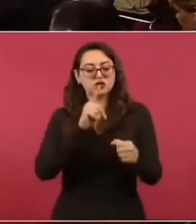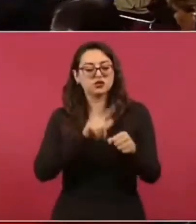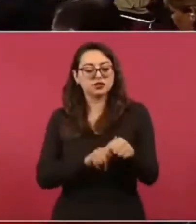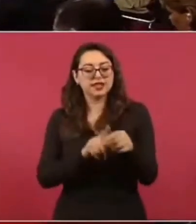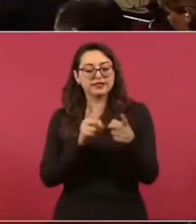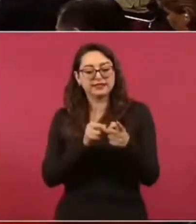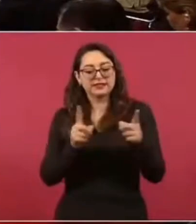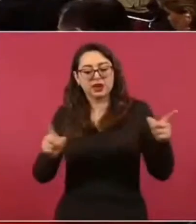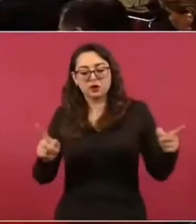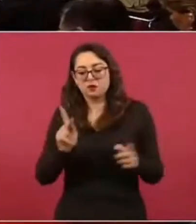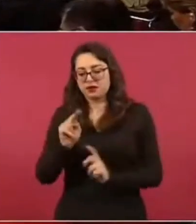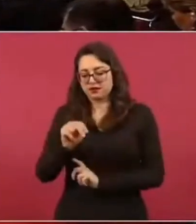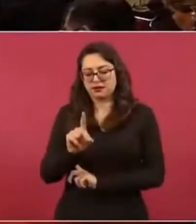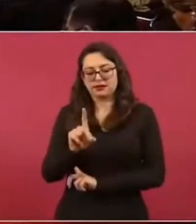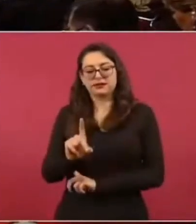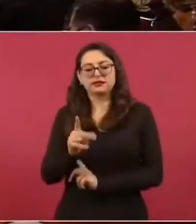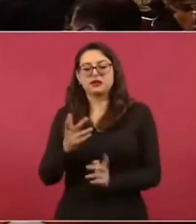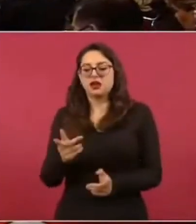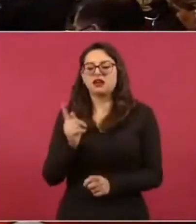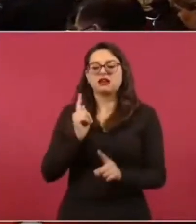con